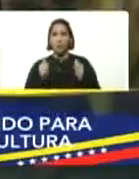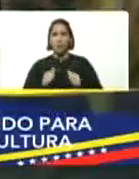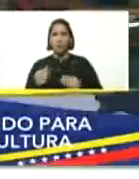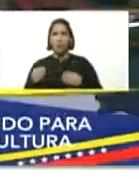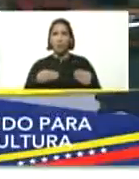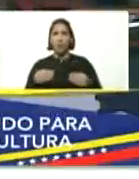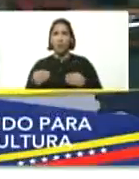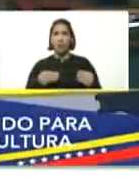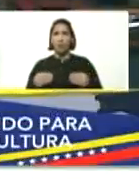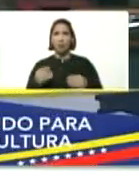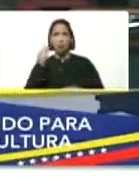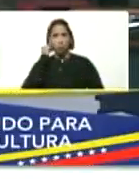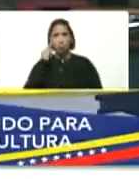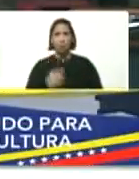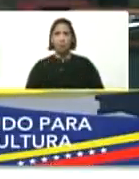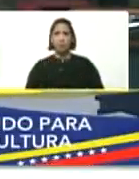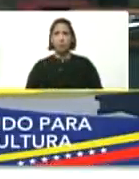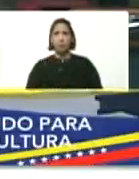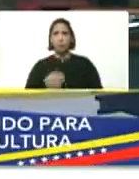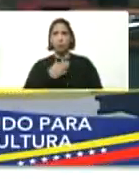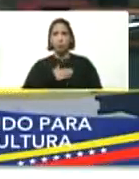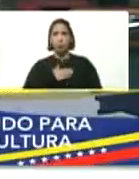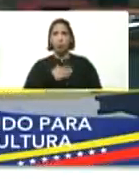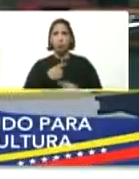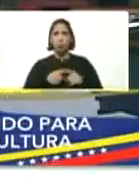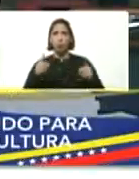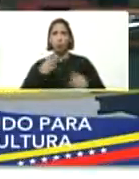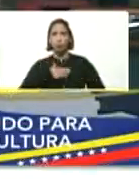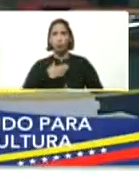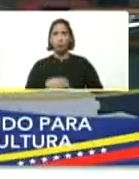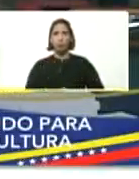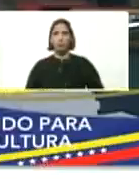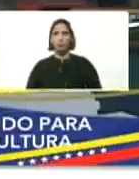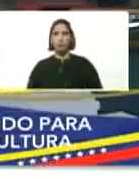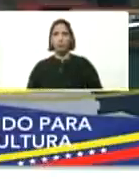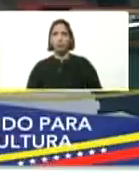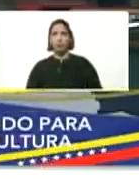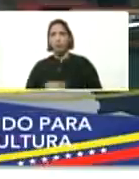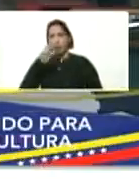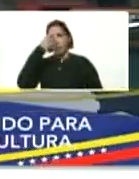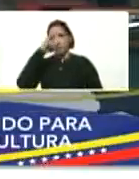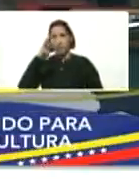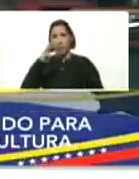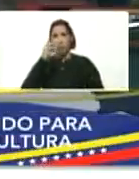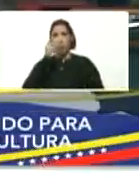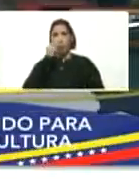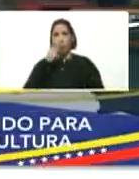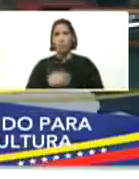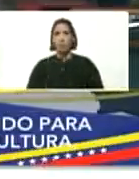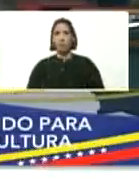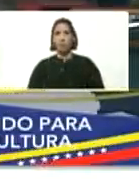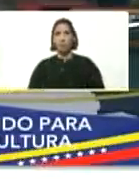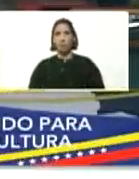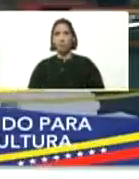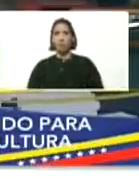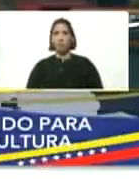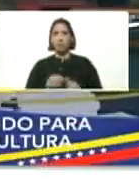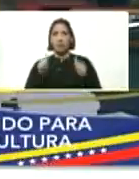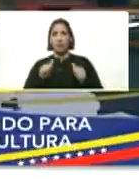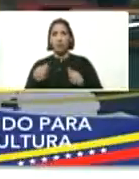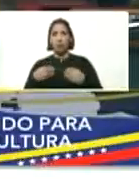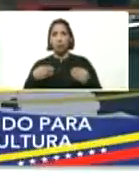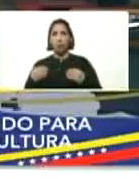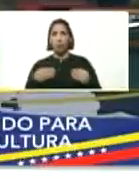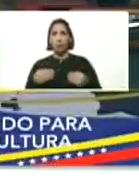plástica, con su obra Yo y mi otro yo. De México, Efraín Velasco Sosa, artista